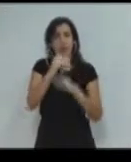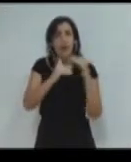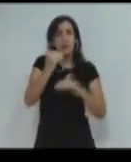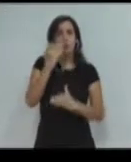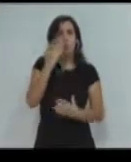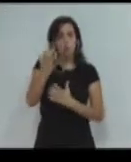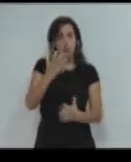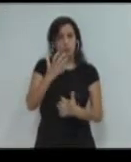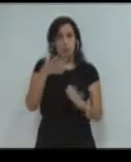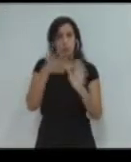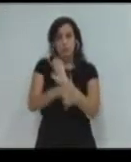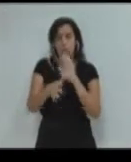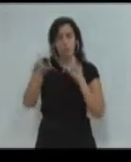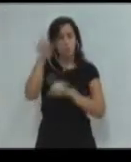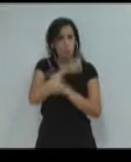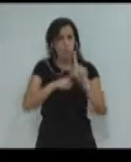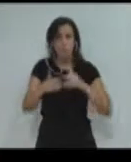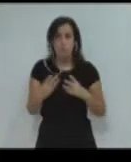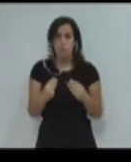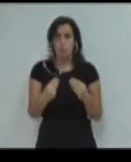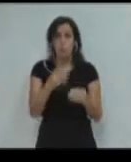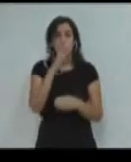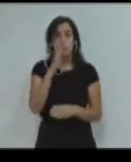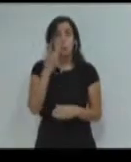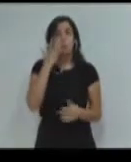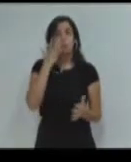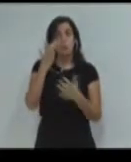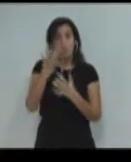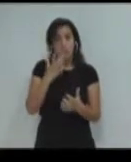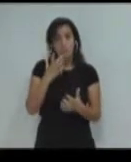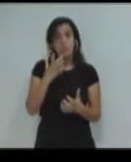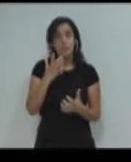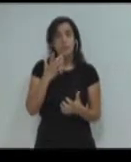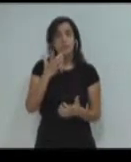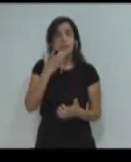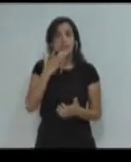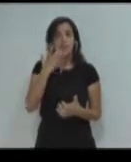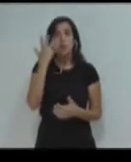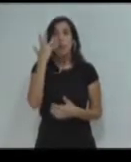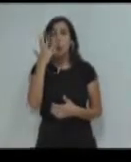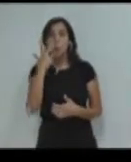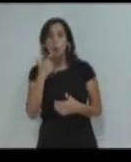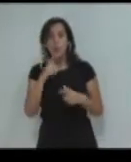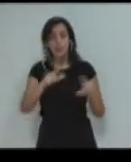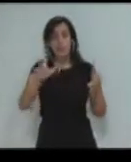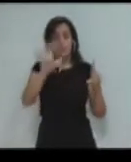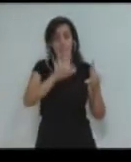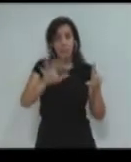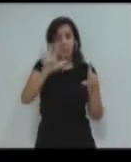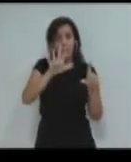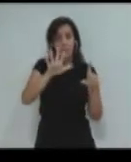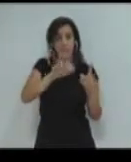está teniendo infinidad de problemas porque esos contrastes, al invertir los colores de pantalla,